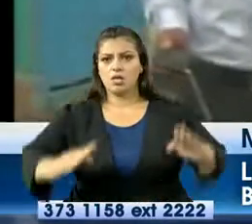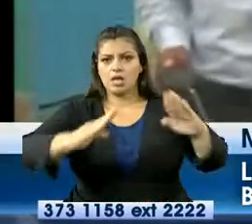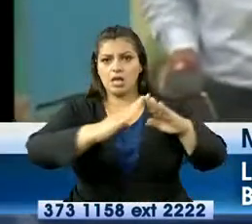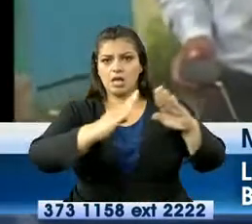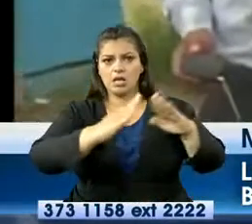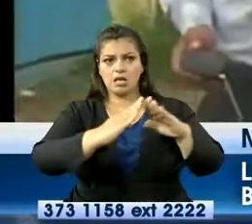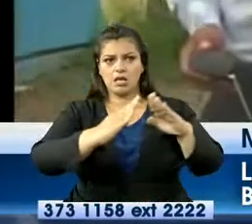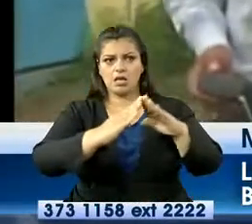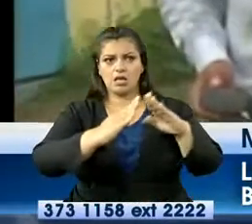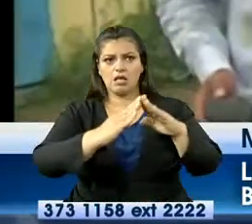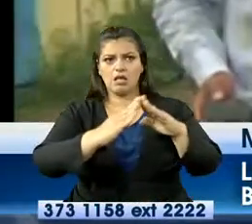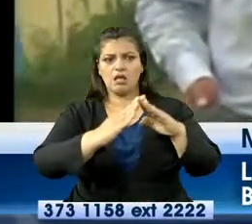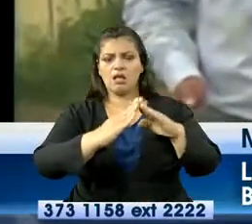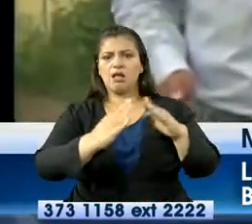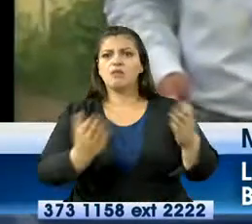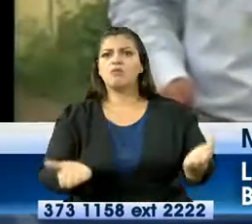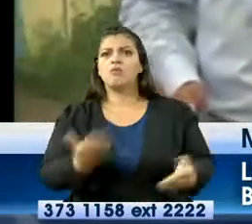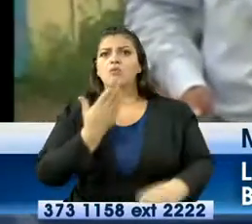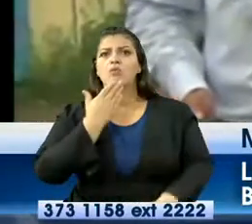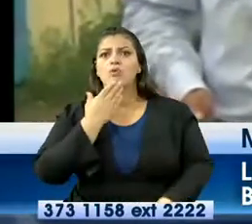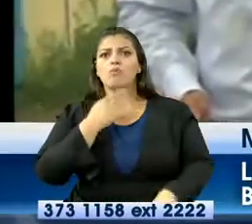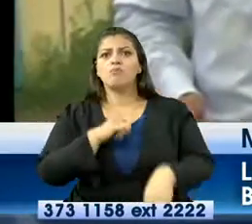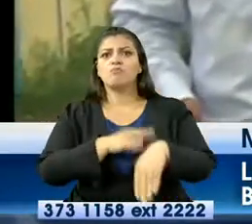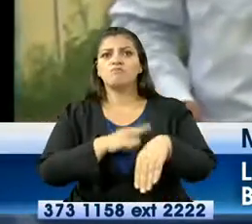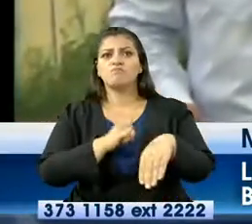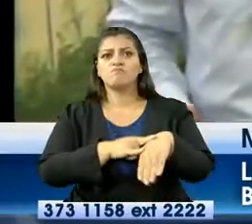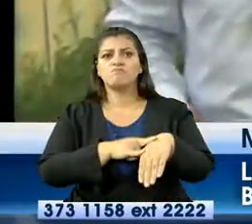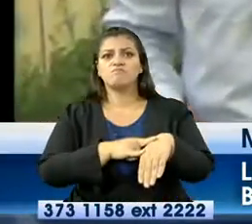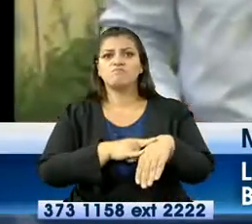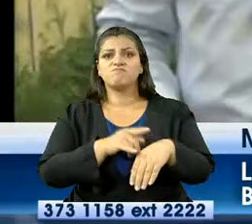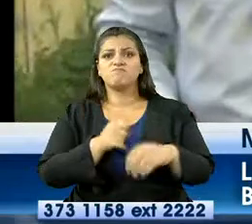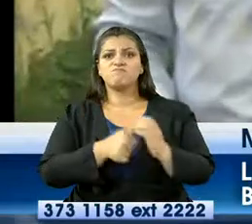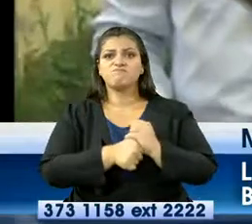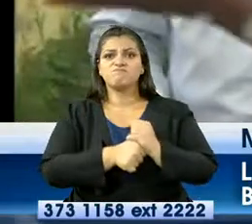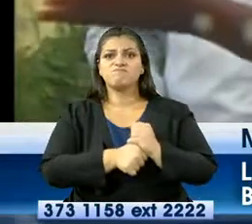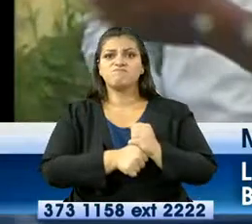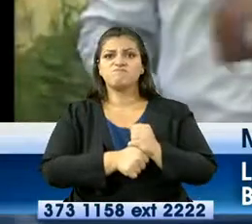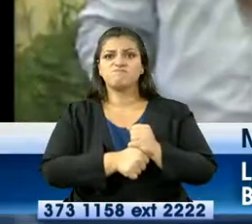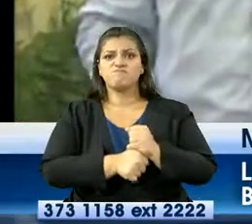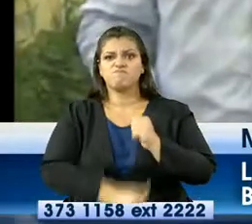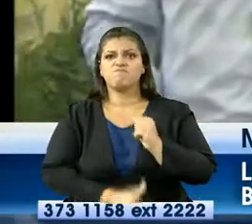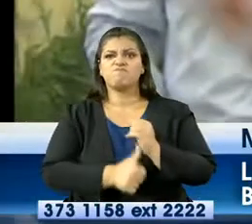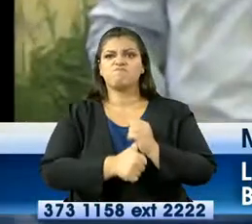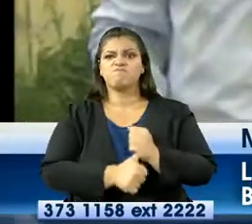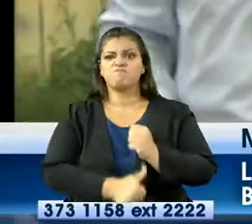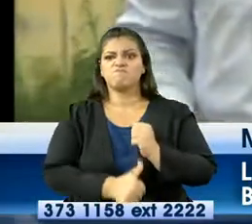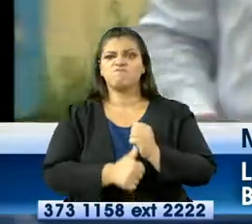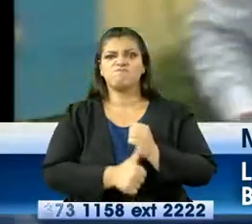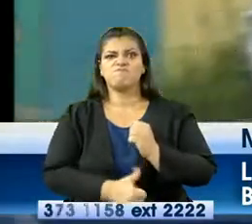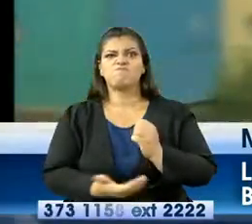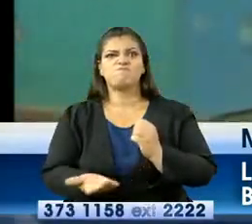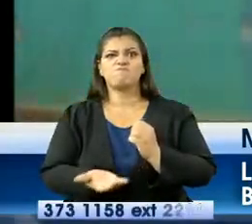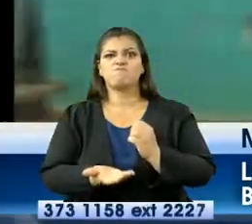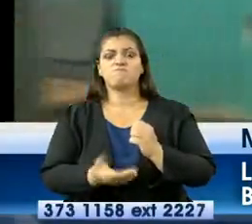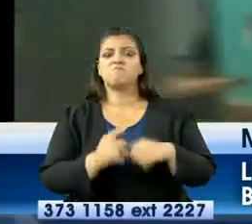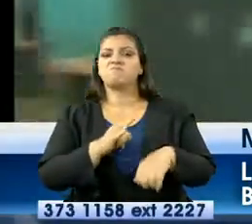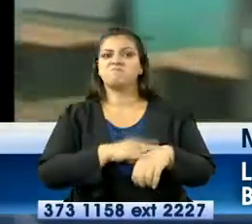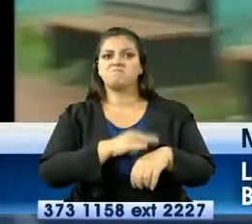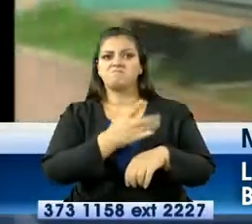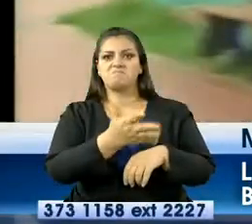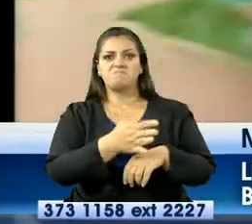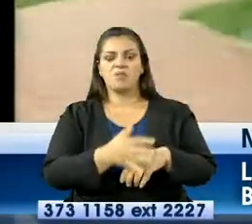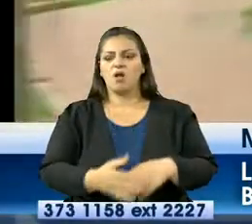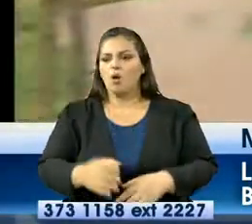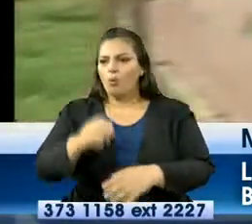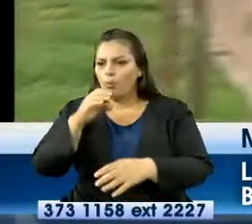hacemos en funda y esperamos que pase el carro. A veces las personas las botan al agua, las botan al estero salado, y eso no es justo. Y entonces